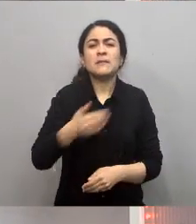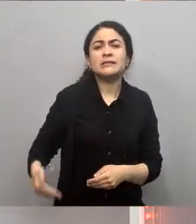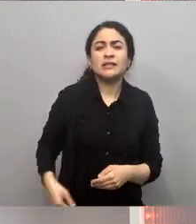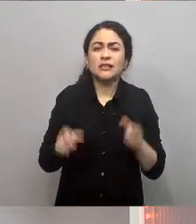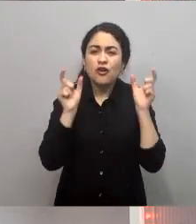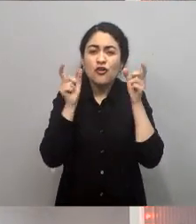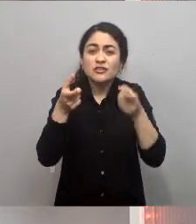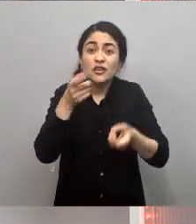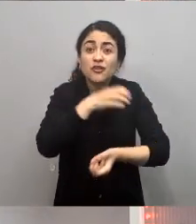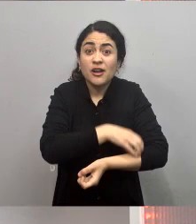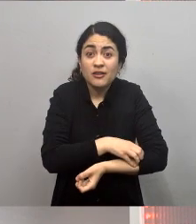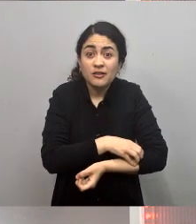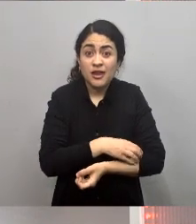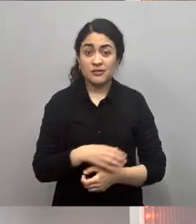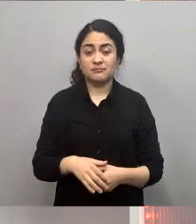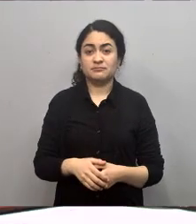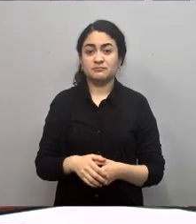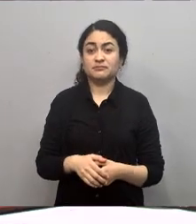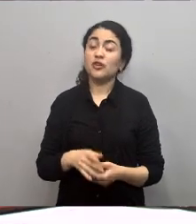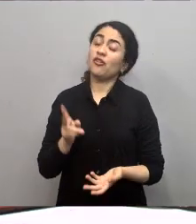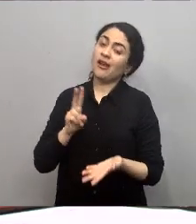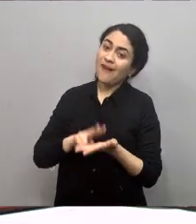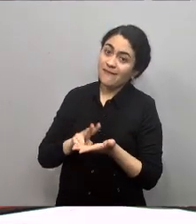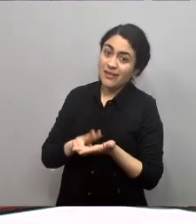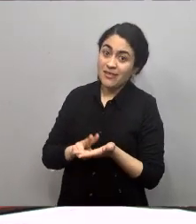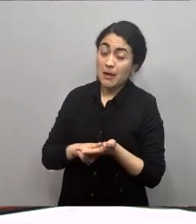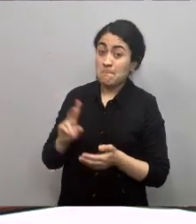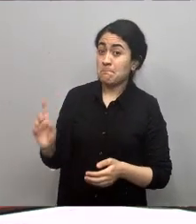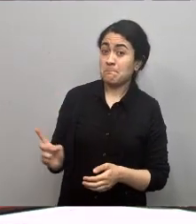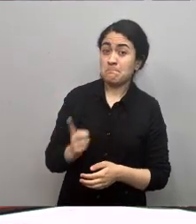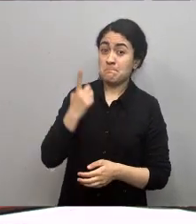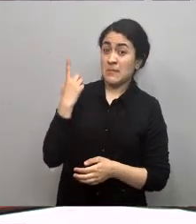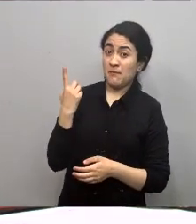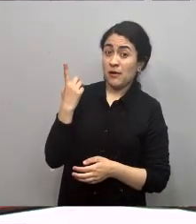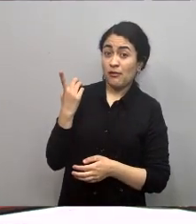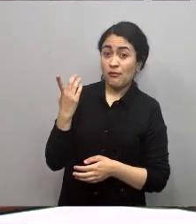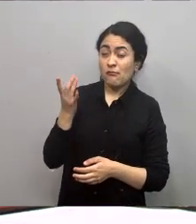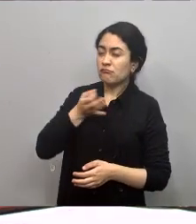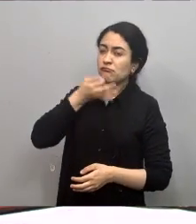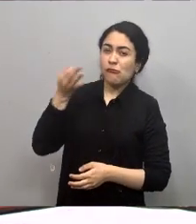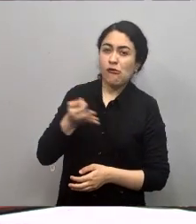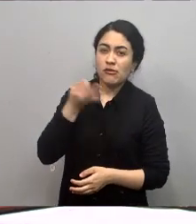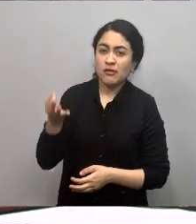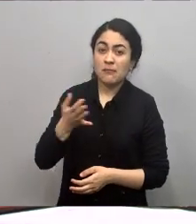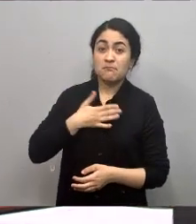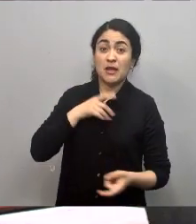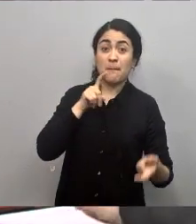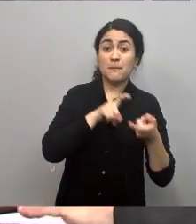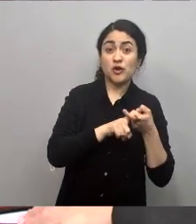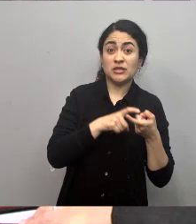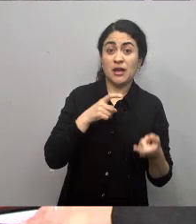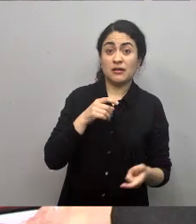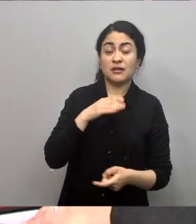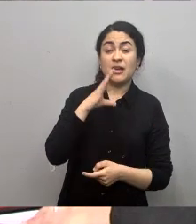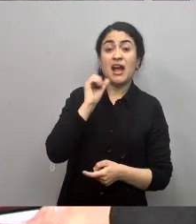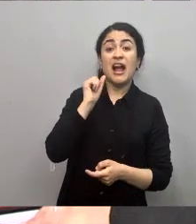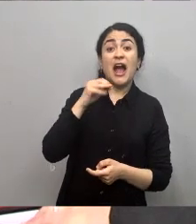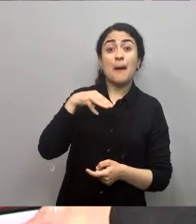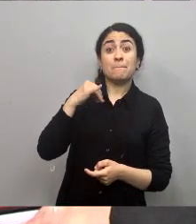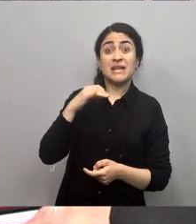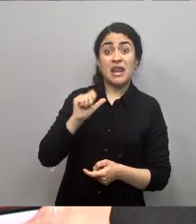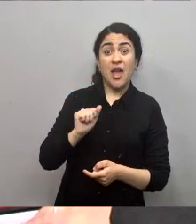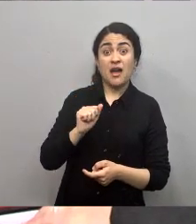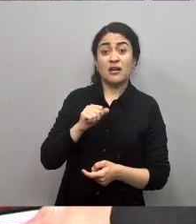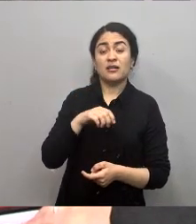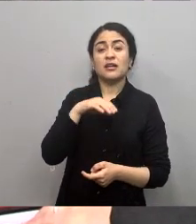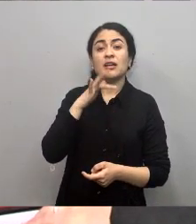ser presidente del CORE? La verdad es que, bueno, primero que todo, contarte que junto a mi esposa, la diputada Camila Flores, hicimos